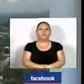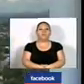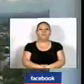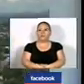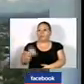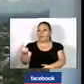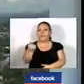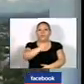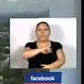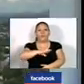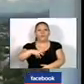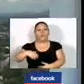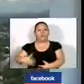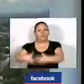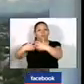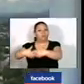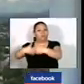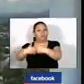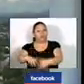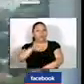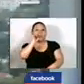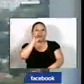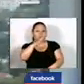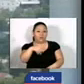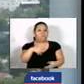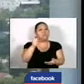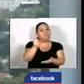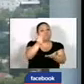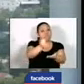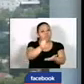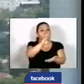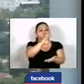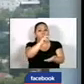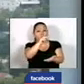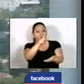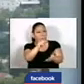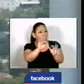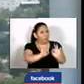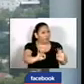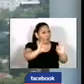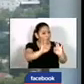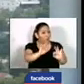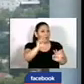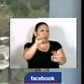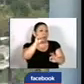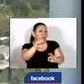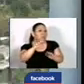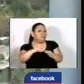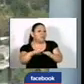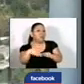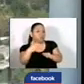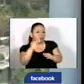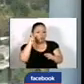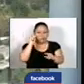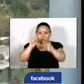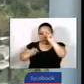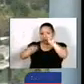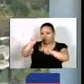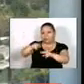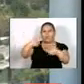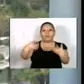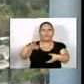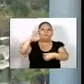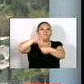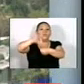industriales aseguran que el incremento en los precios de los bonos son favorables para el país. Tendencia que surgió luego de los resultados de los comicios